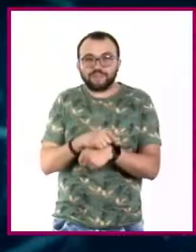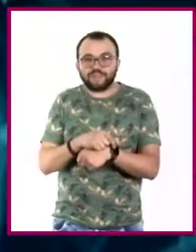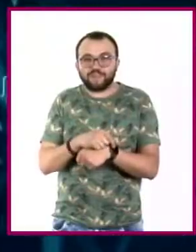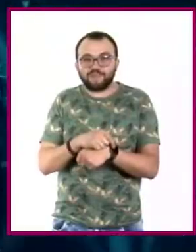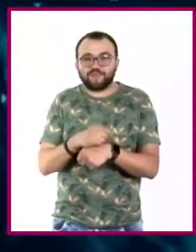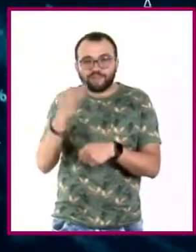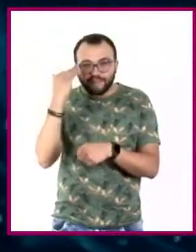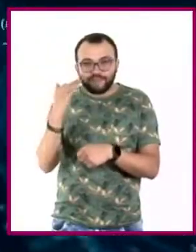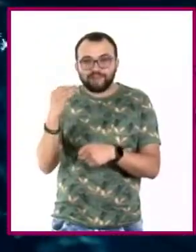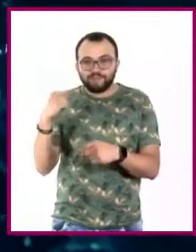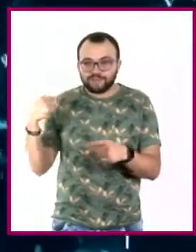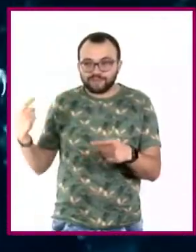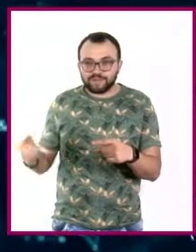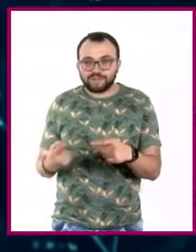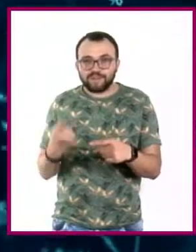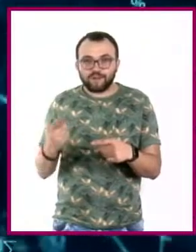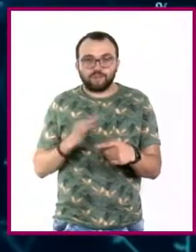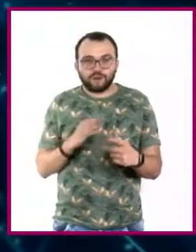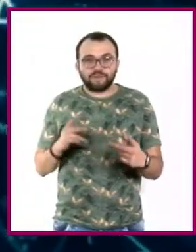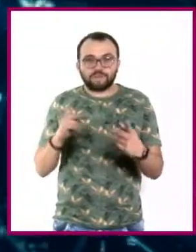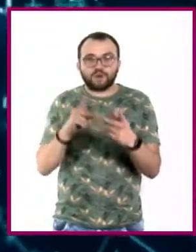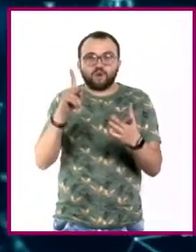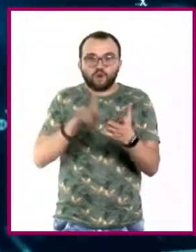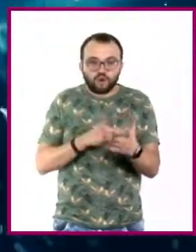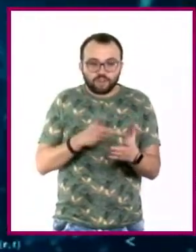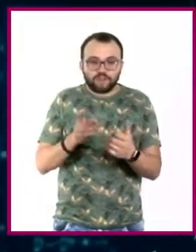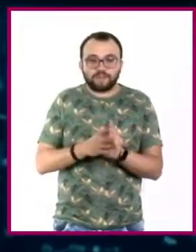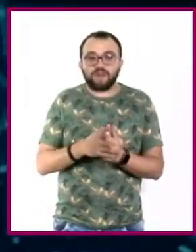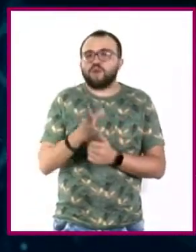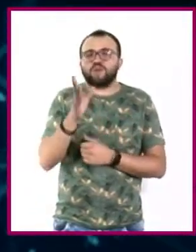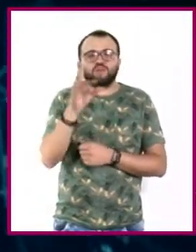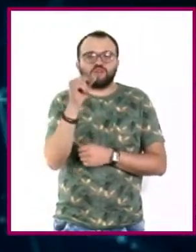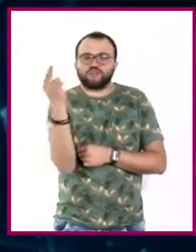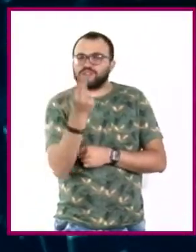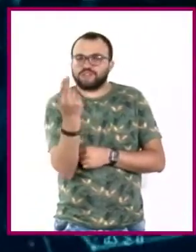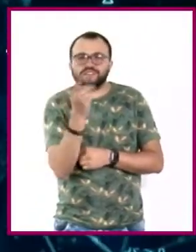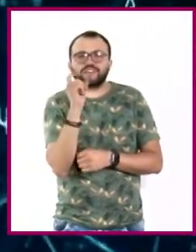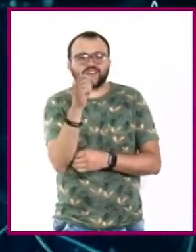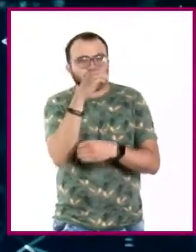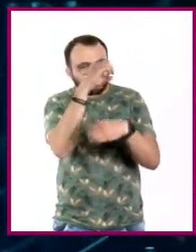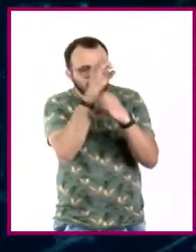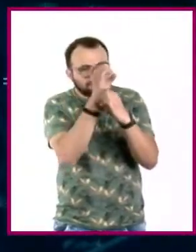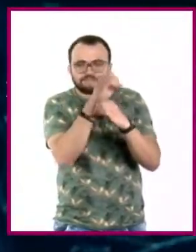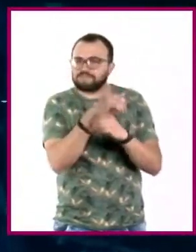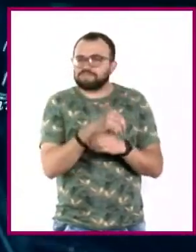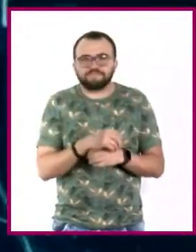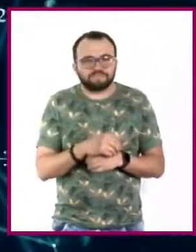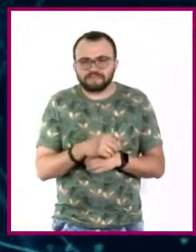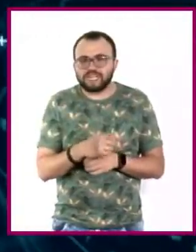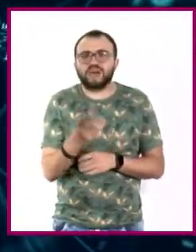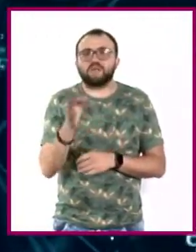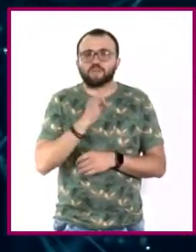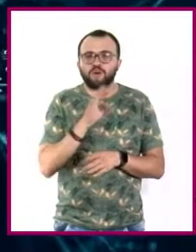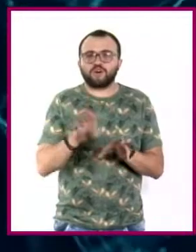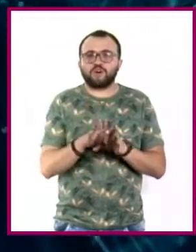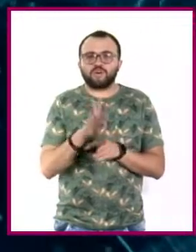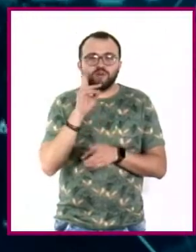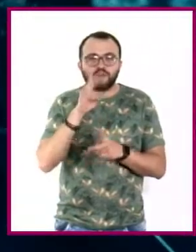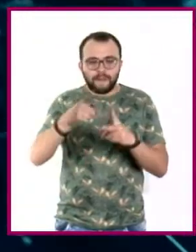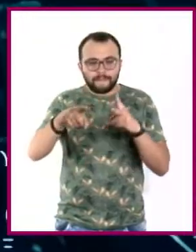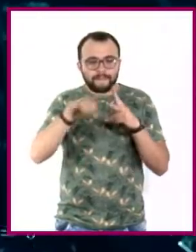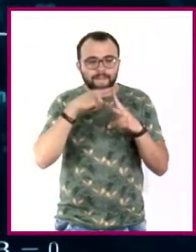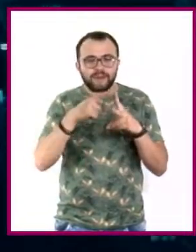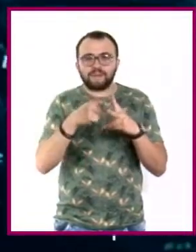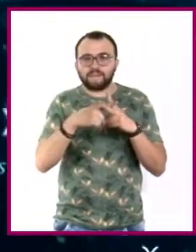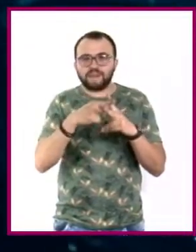No necesitamos ningún oráculo o bola de cristal. Basta con asomarse a las matemáticas para llegar a aproximaciones